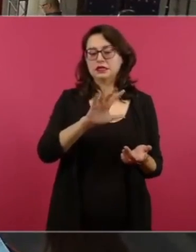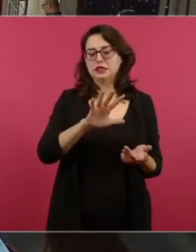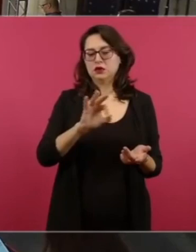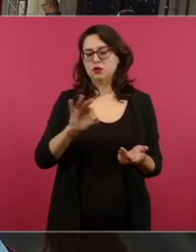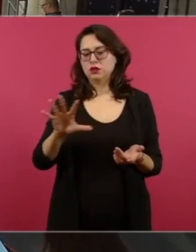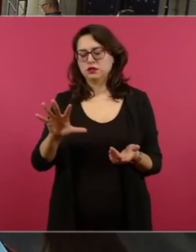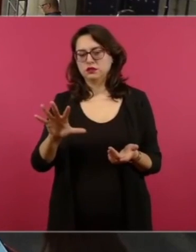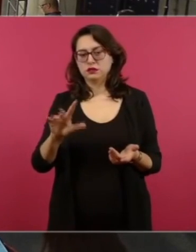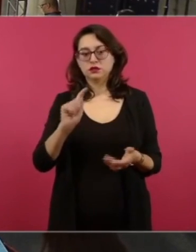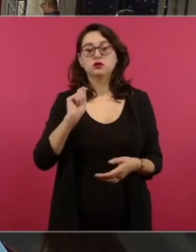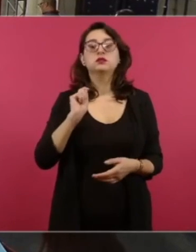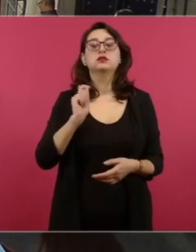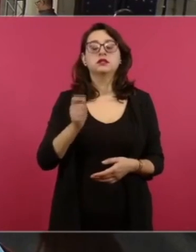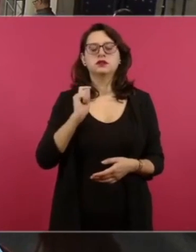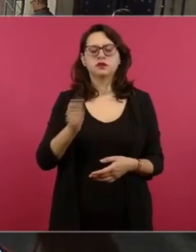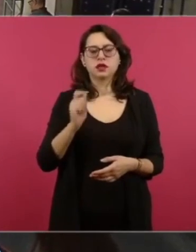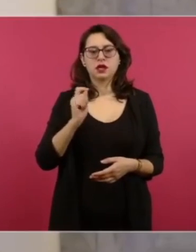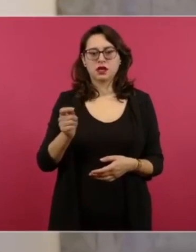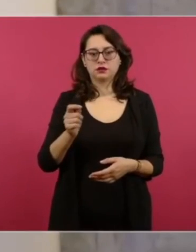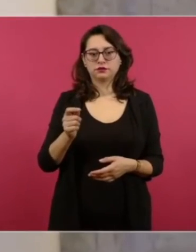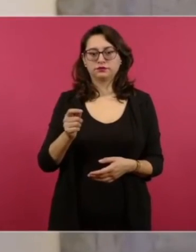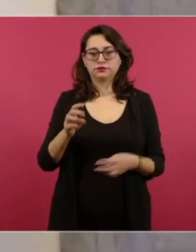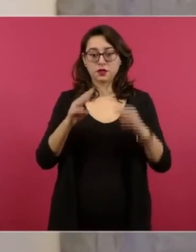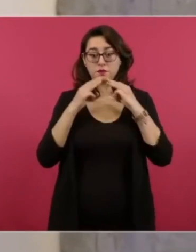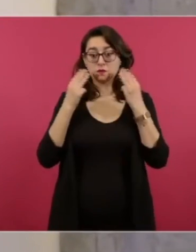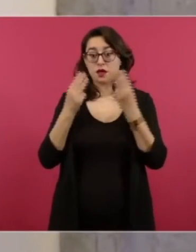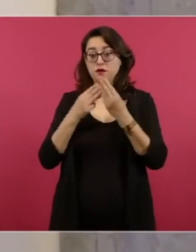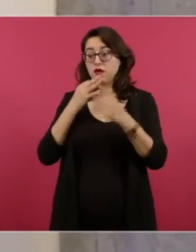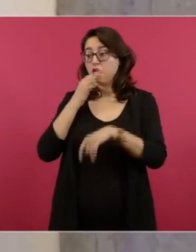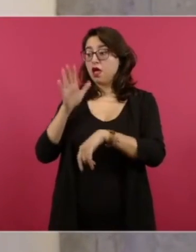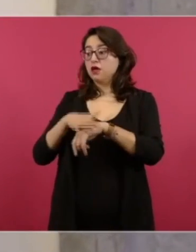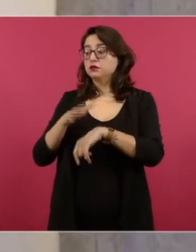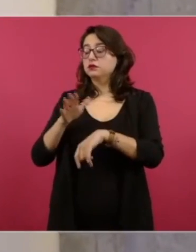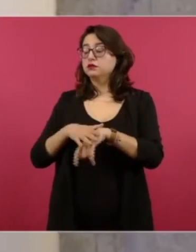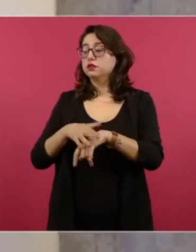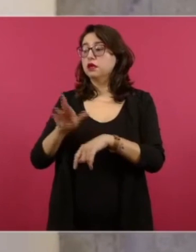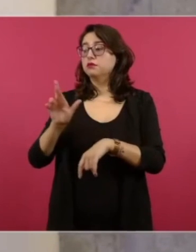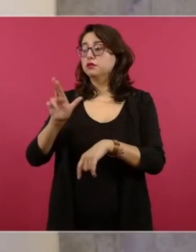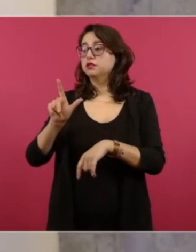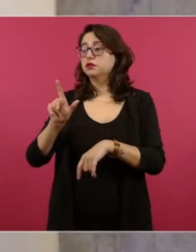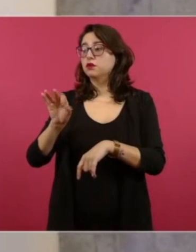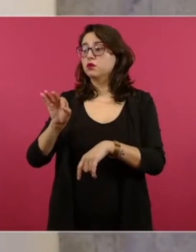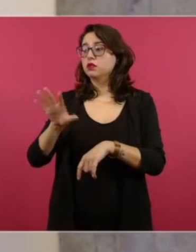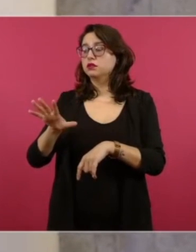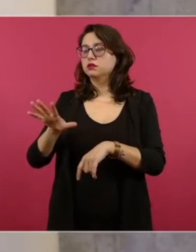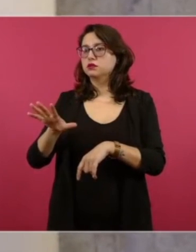35-45. Todo el mundo tenía que voltear a ver para otro lado y se callaban